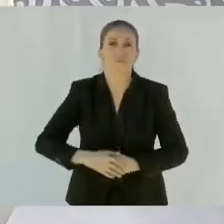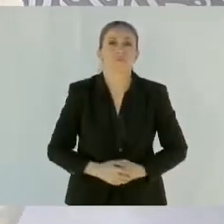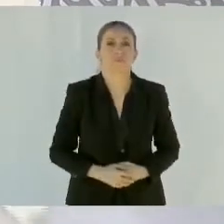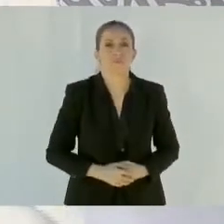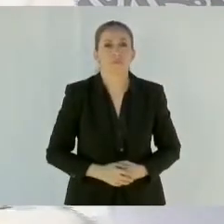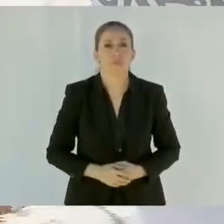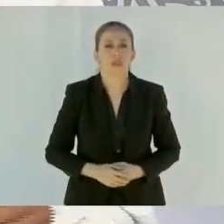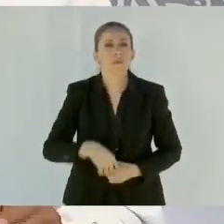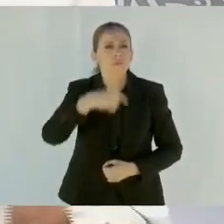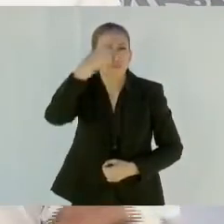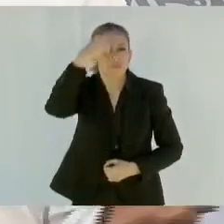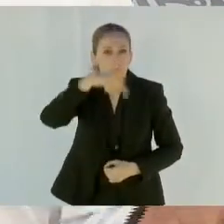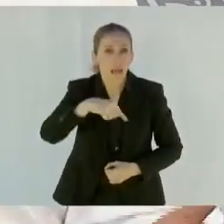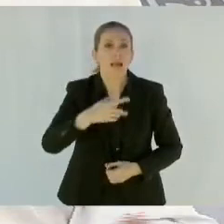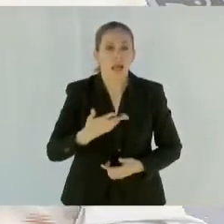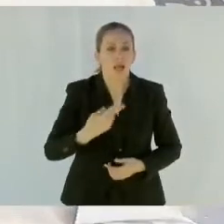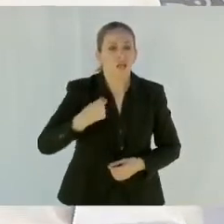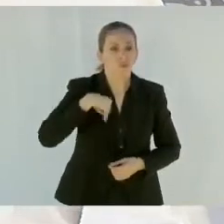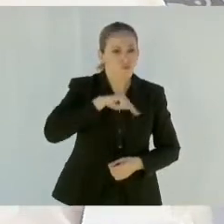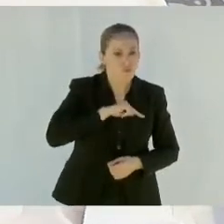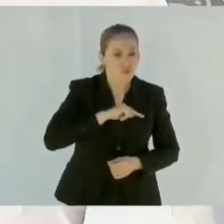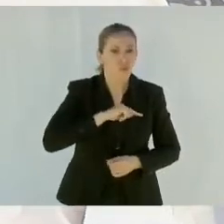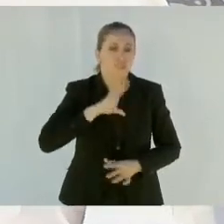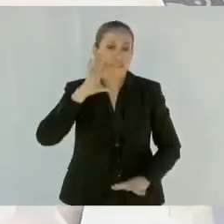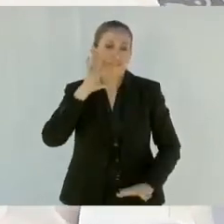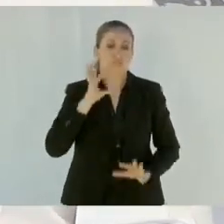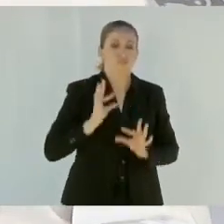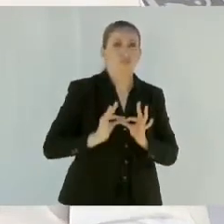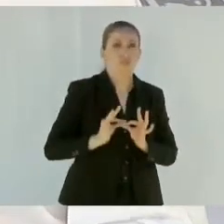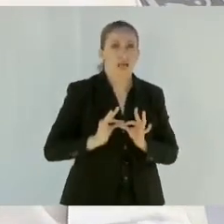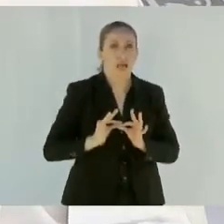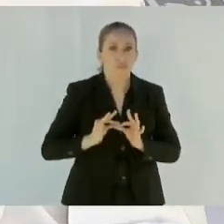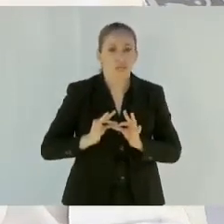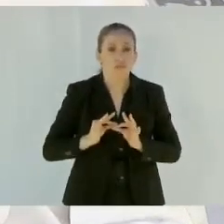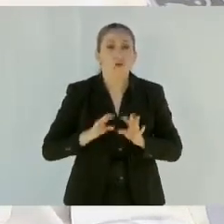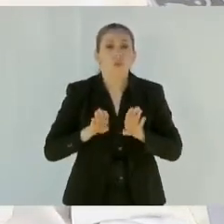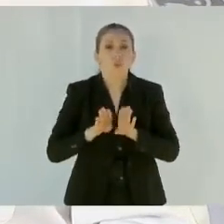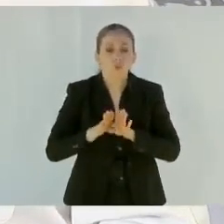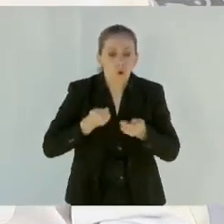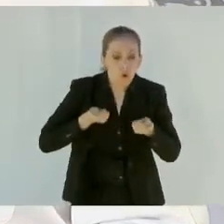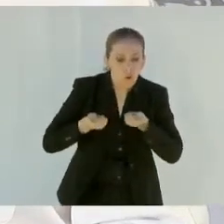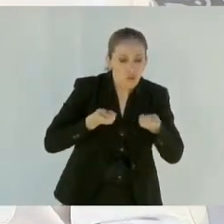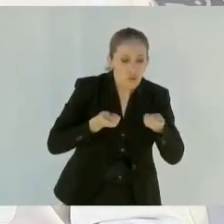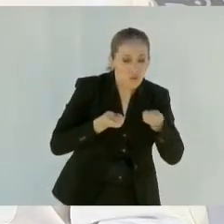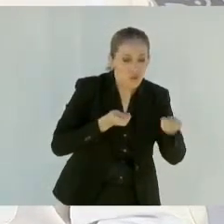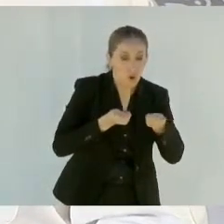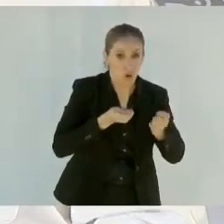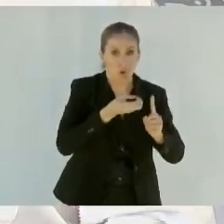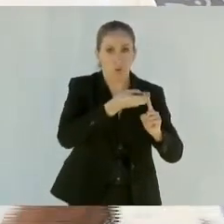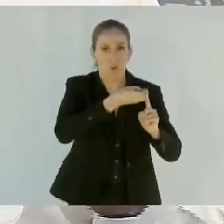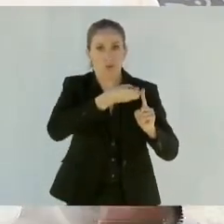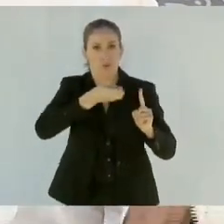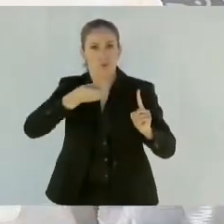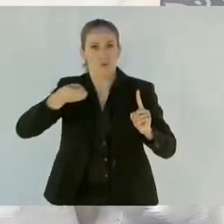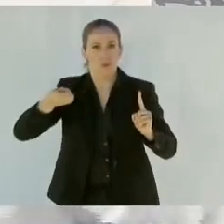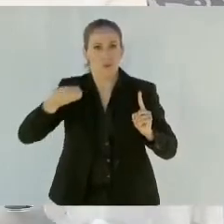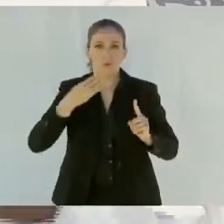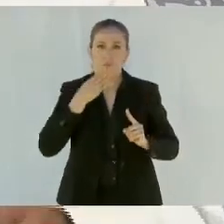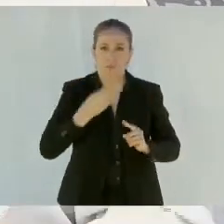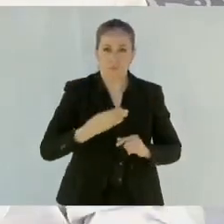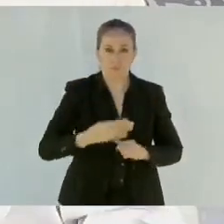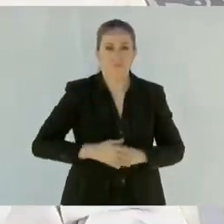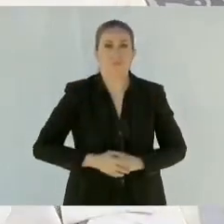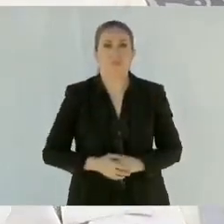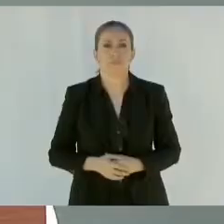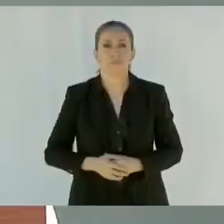llevemos un control. Tiene que haber orden, que en